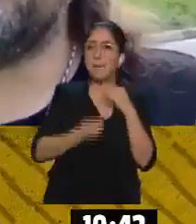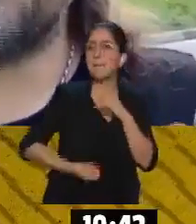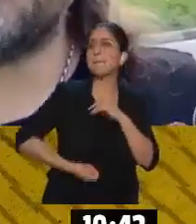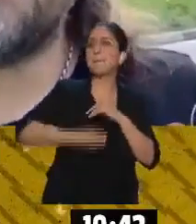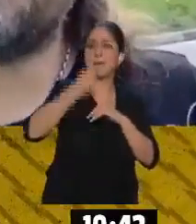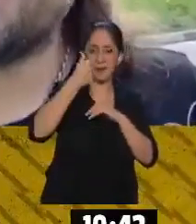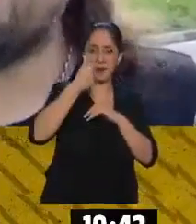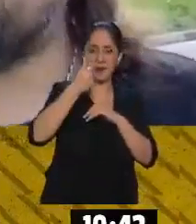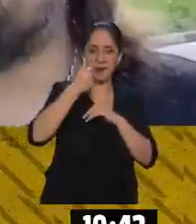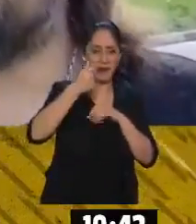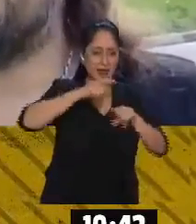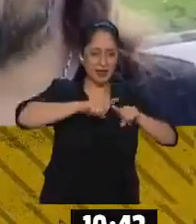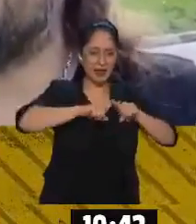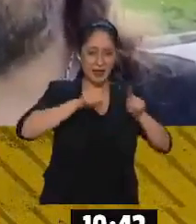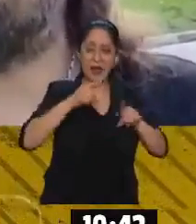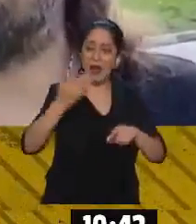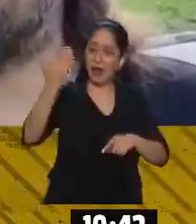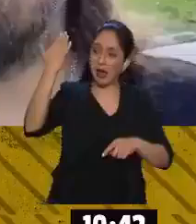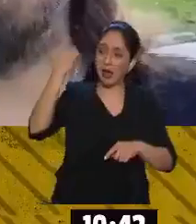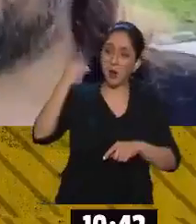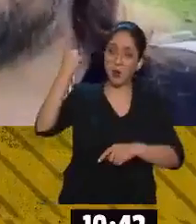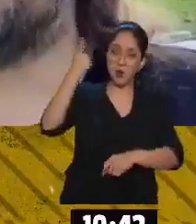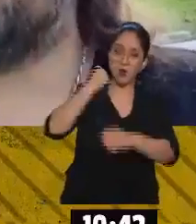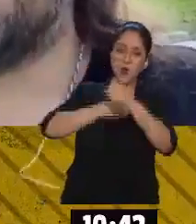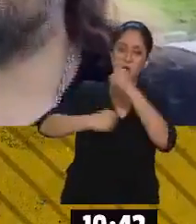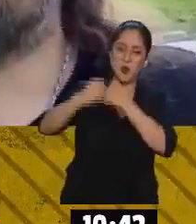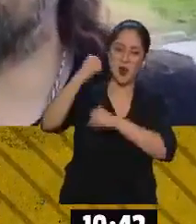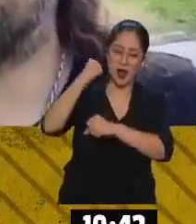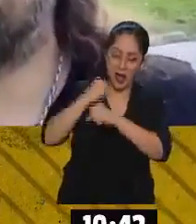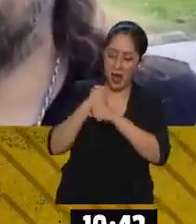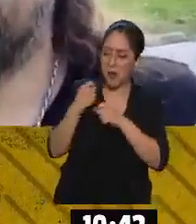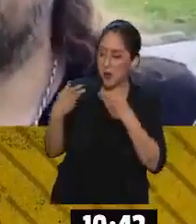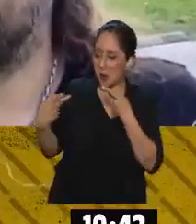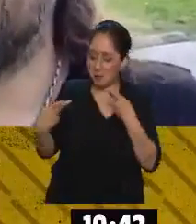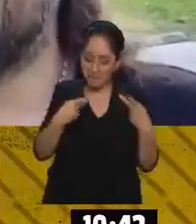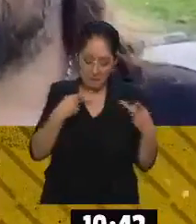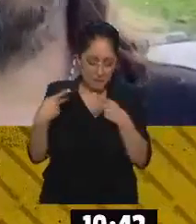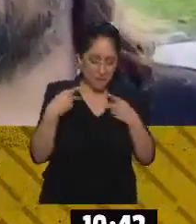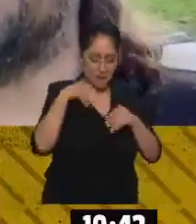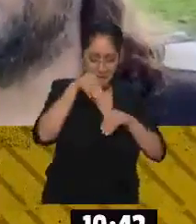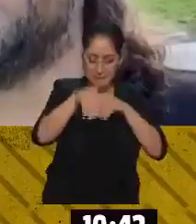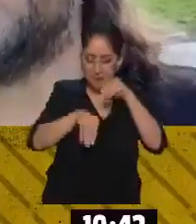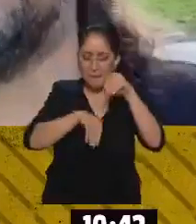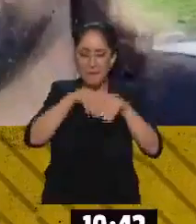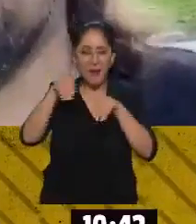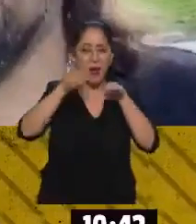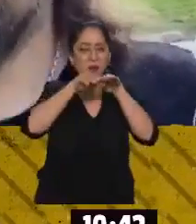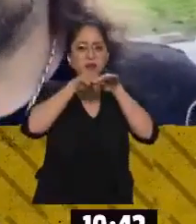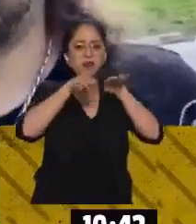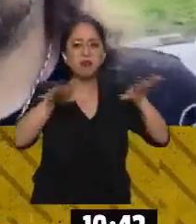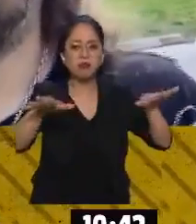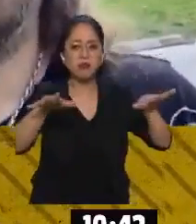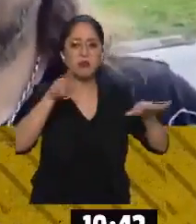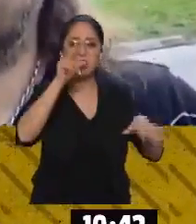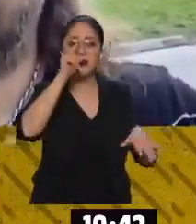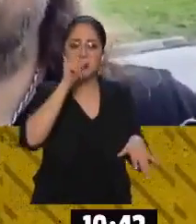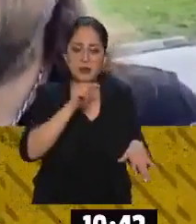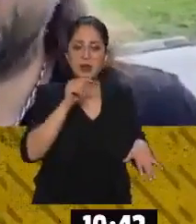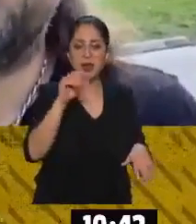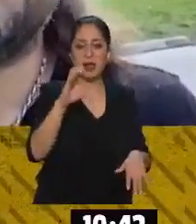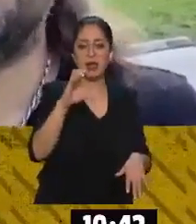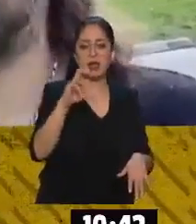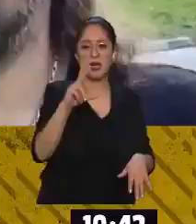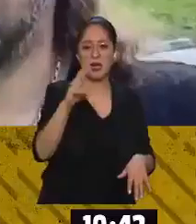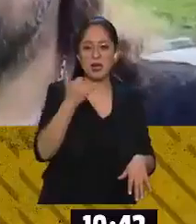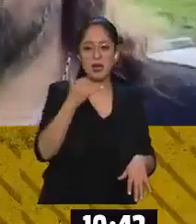año pasado, cuando ya estábamos proyectados para hacer toda la exposición de lo que era criptoarte, se canceló. Y ahora vamos a juntarnos los